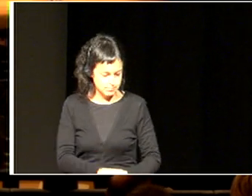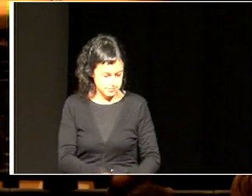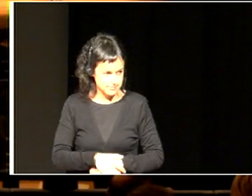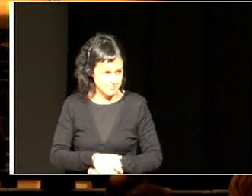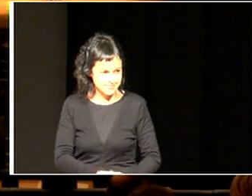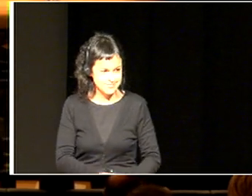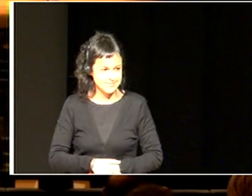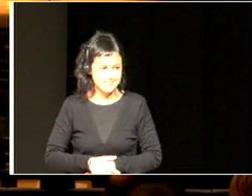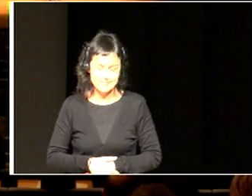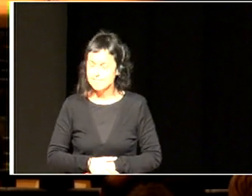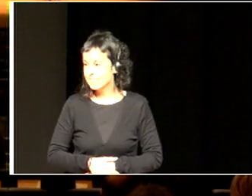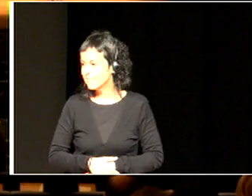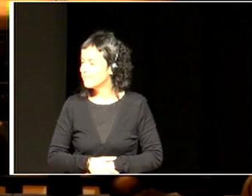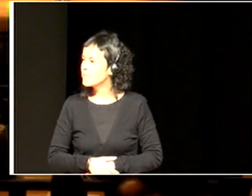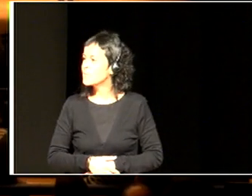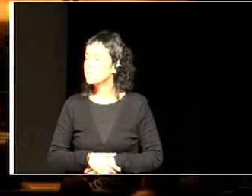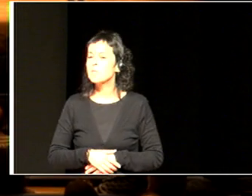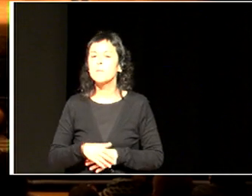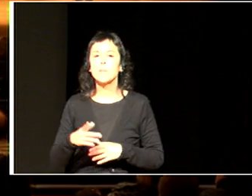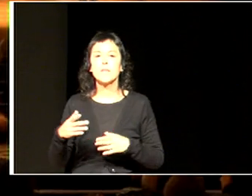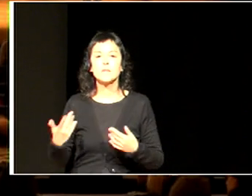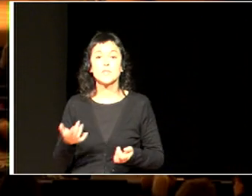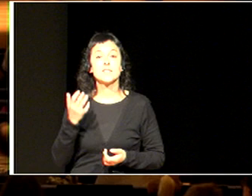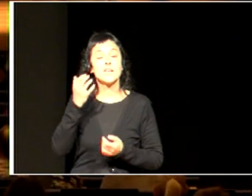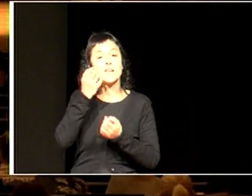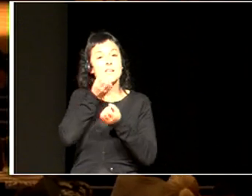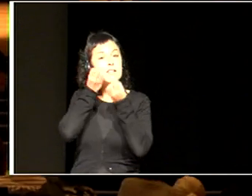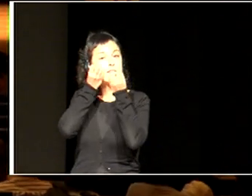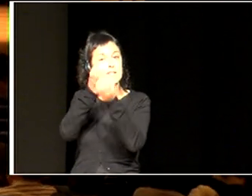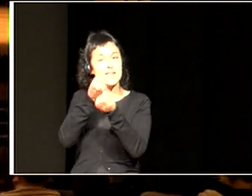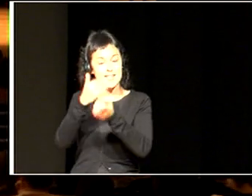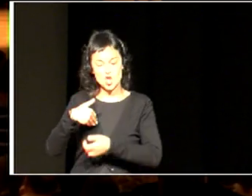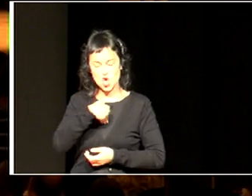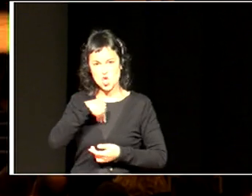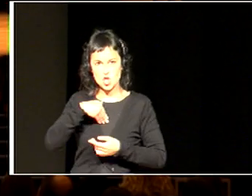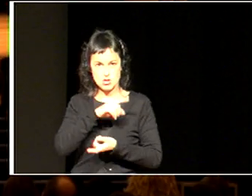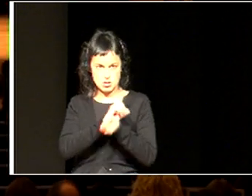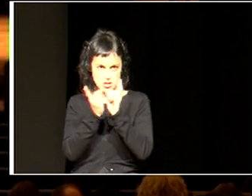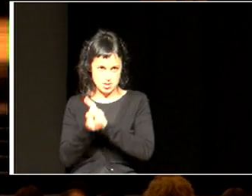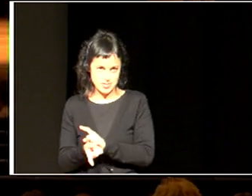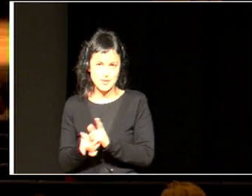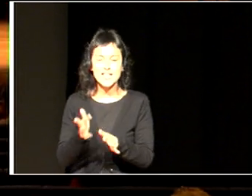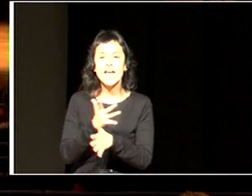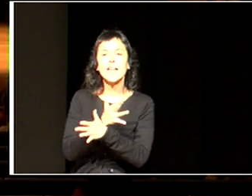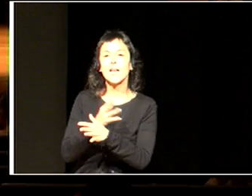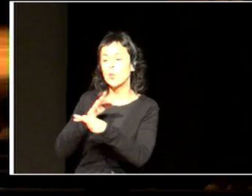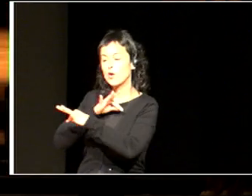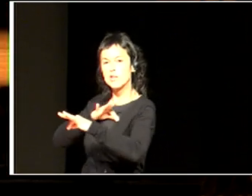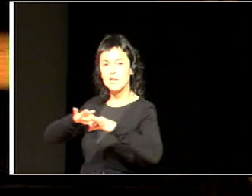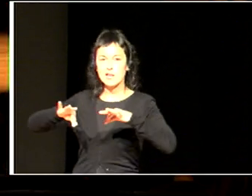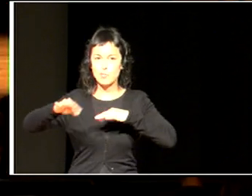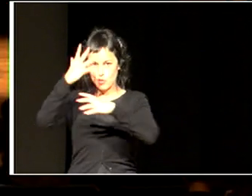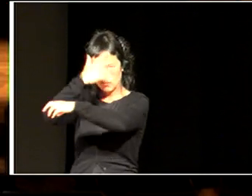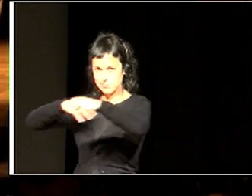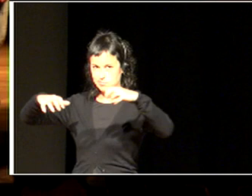y luego vamos a cambiar los roles en los relatos pero no solamente con ese juego que ya conocemos de cambio de roles de los cuentos tradicionales y